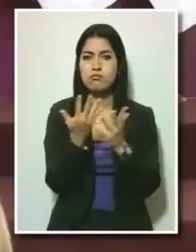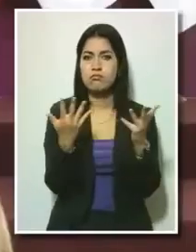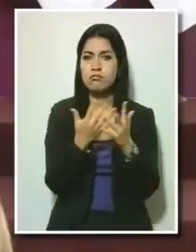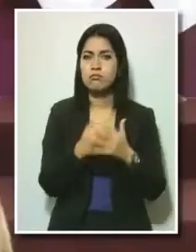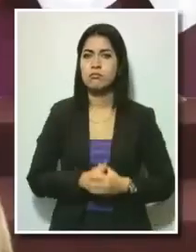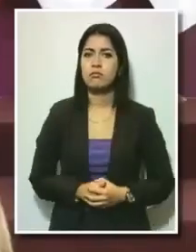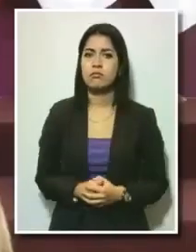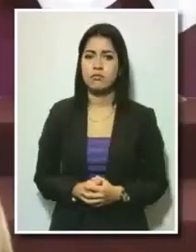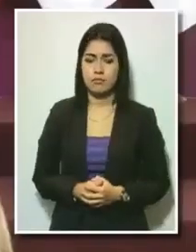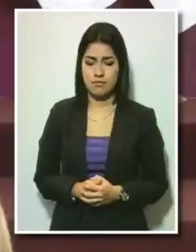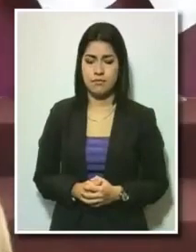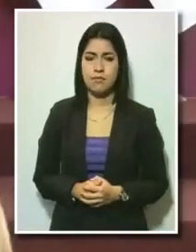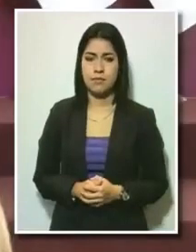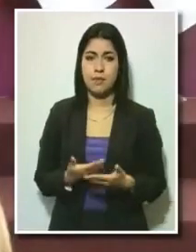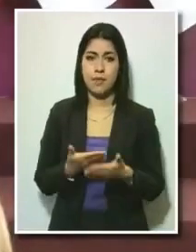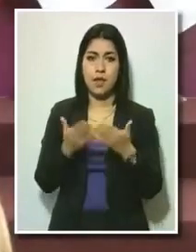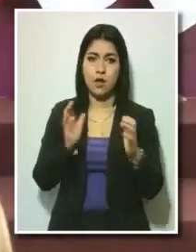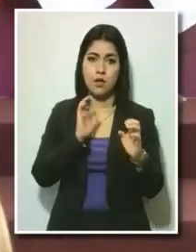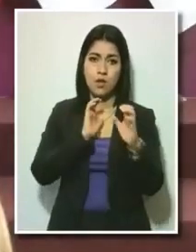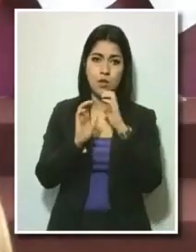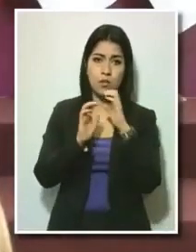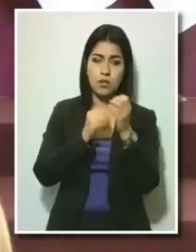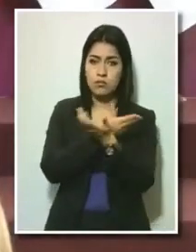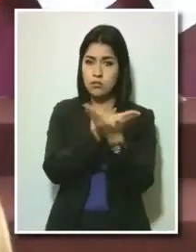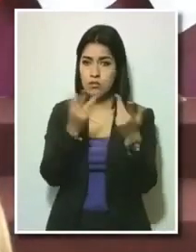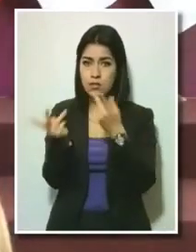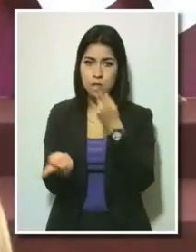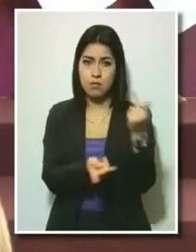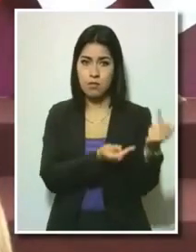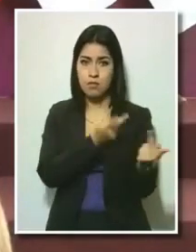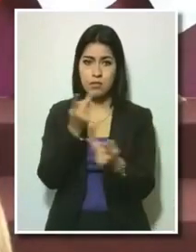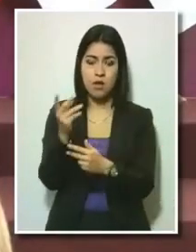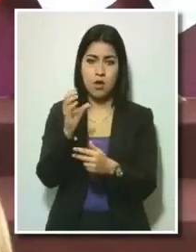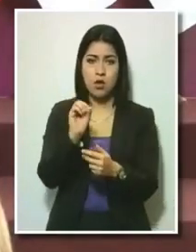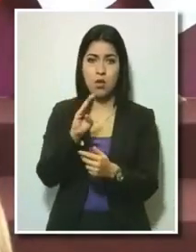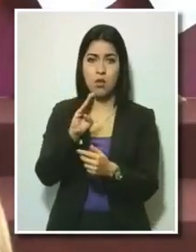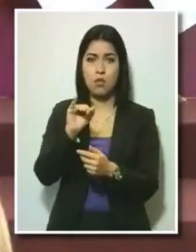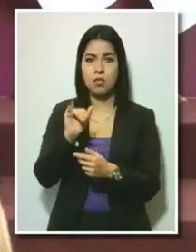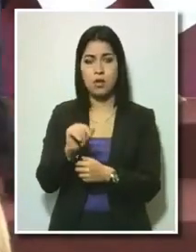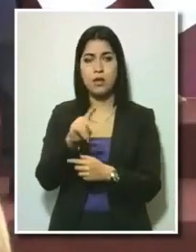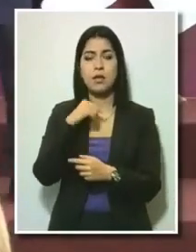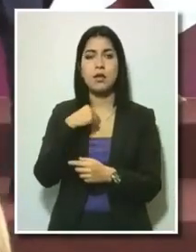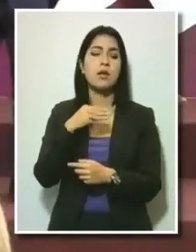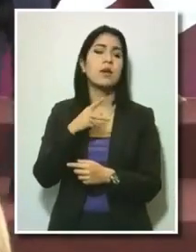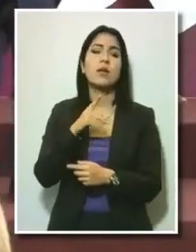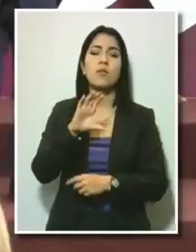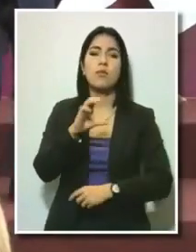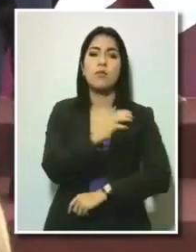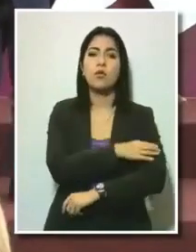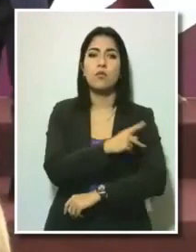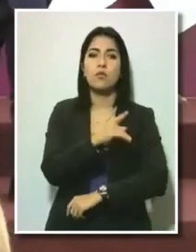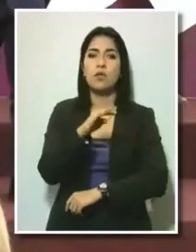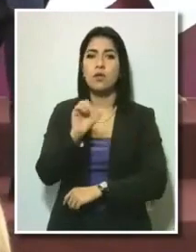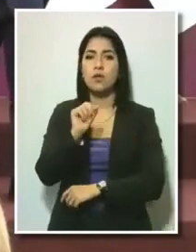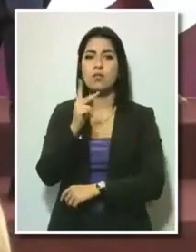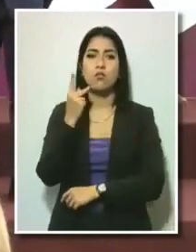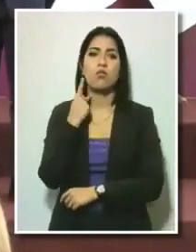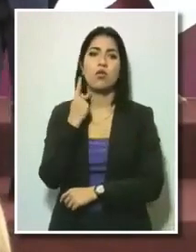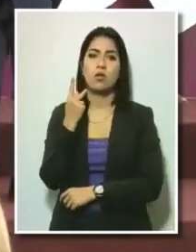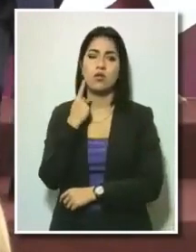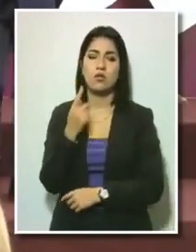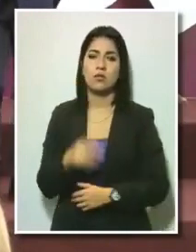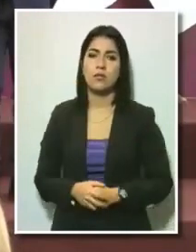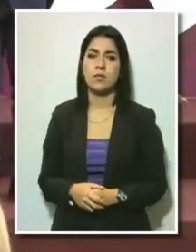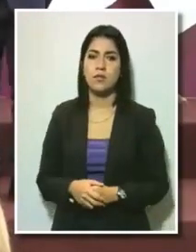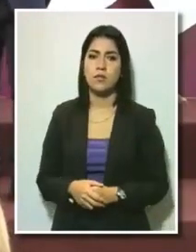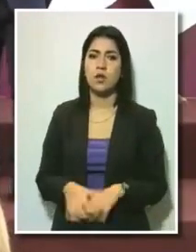paso a las preguntas de los medios de comunicación. Comenzamos con Chiara Obi, del medio Poder Pluralidad Político. ¿Qué tal? Buenos